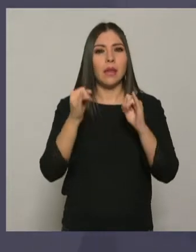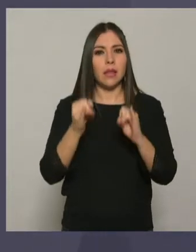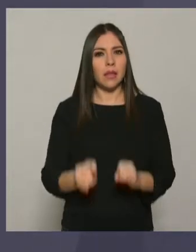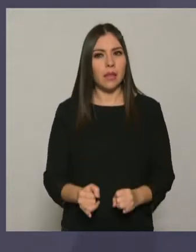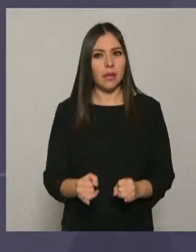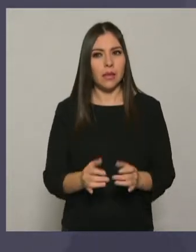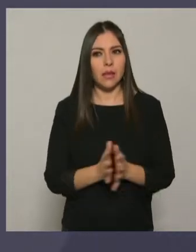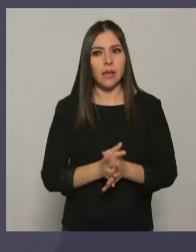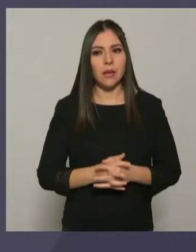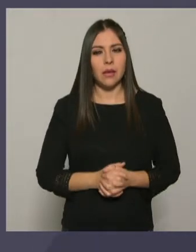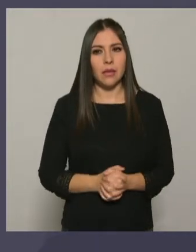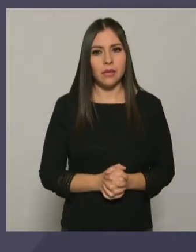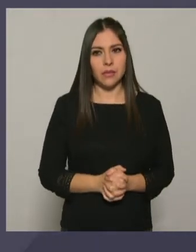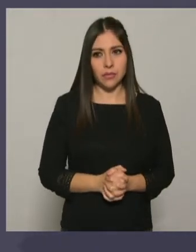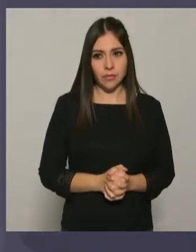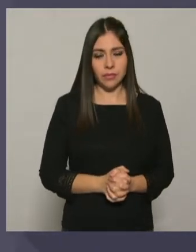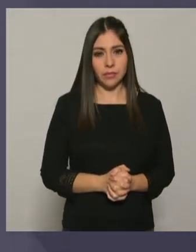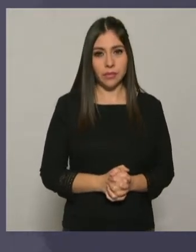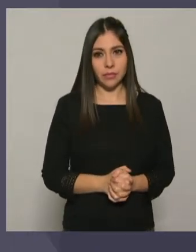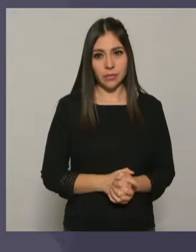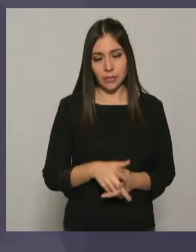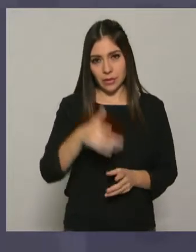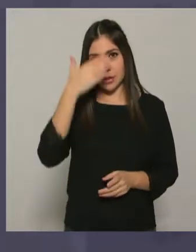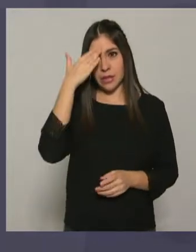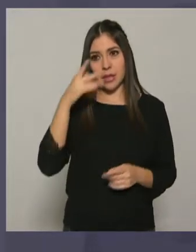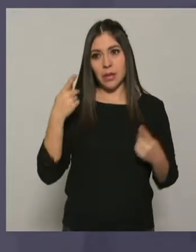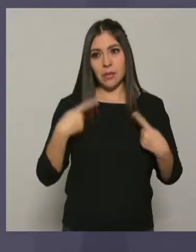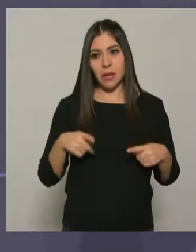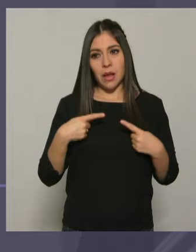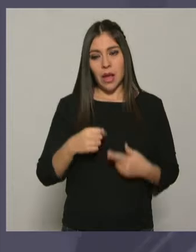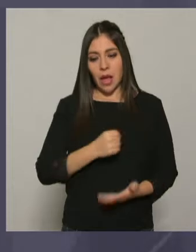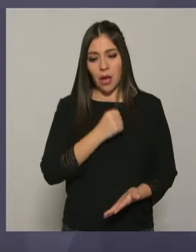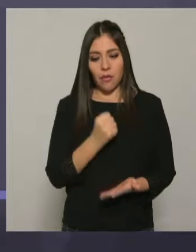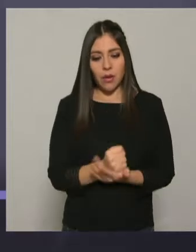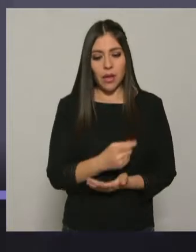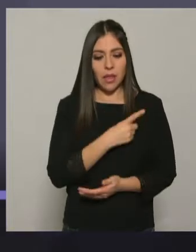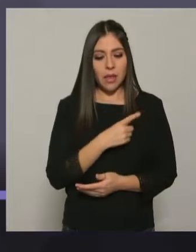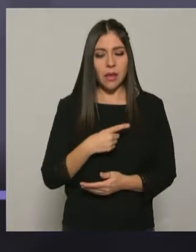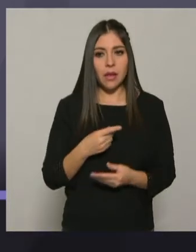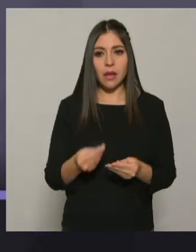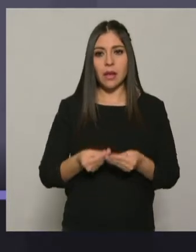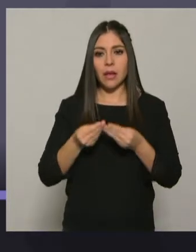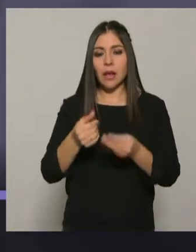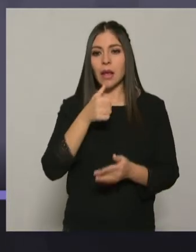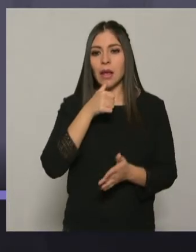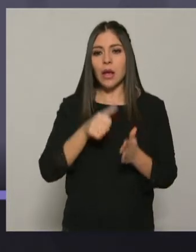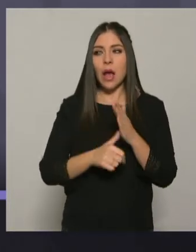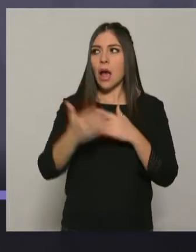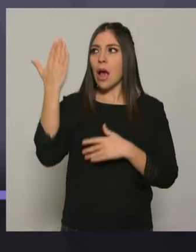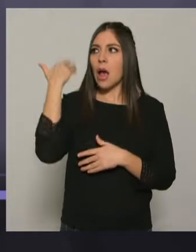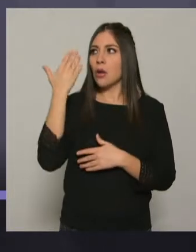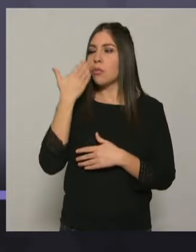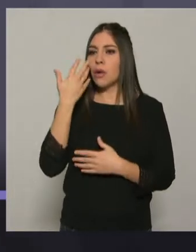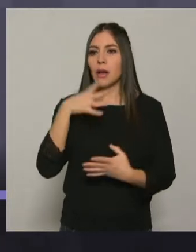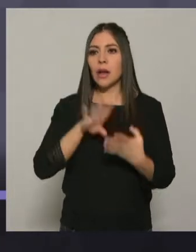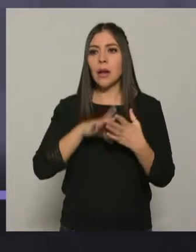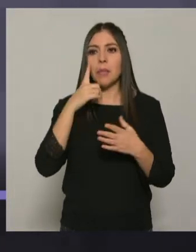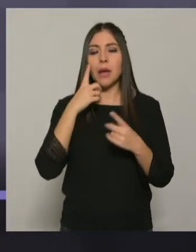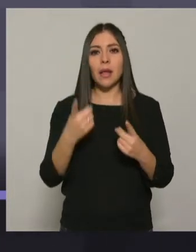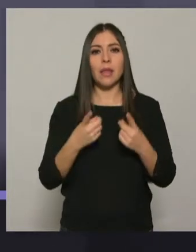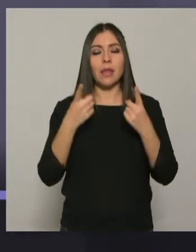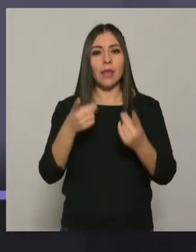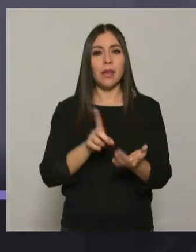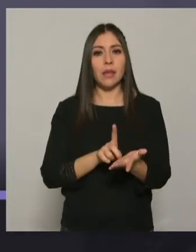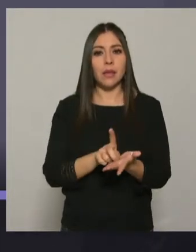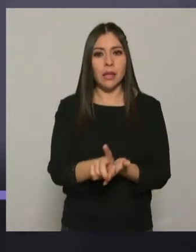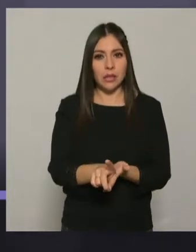sea, ¿saben lo brutal que es que una persona tenga que presentar una carta de no antecedentes penales para tener un derecho? Y logramos